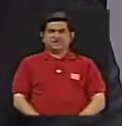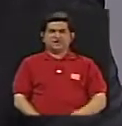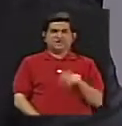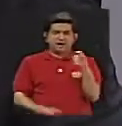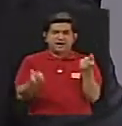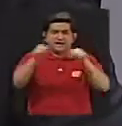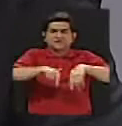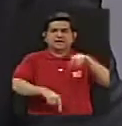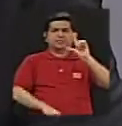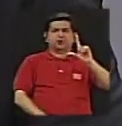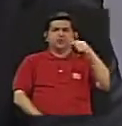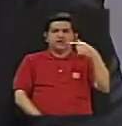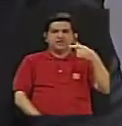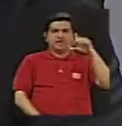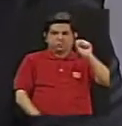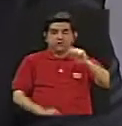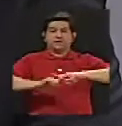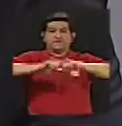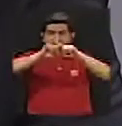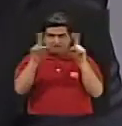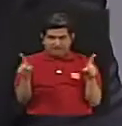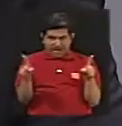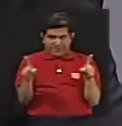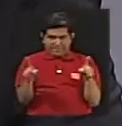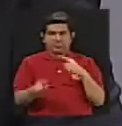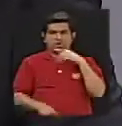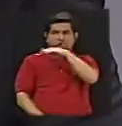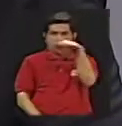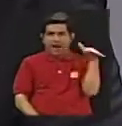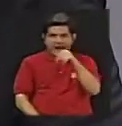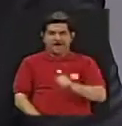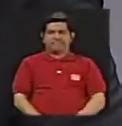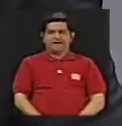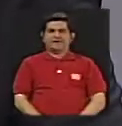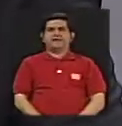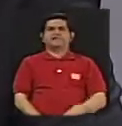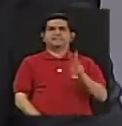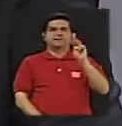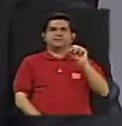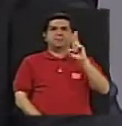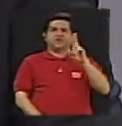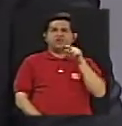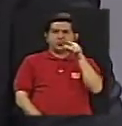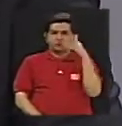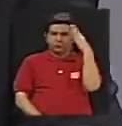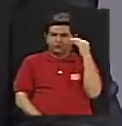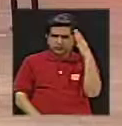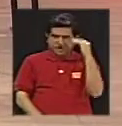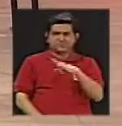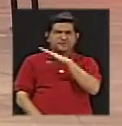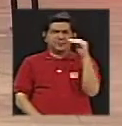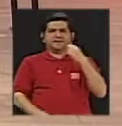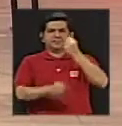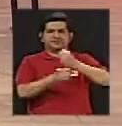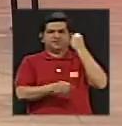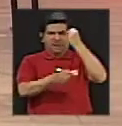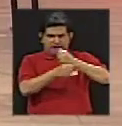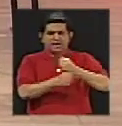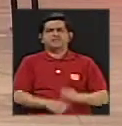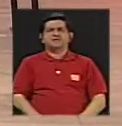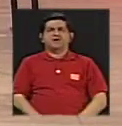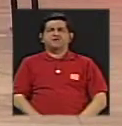de Luis Guillermo Solís. Pero en la realidad, don Manuel, a partir de su experiencia y de su trabajo